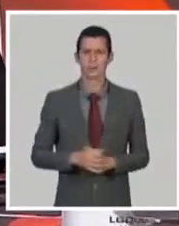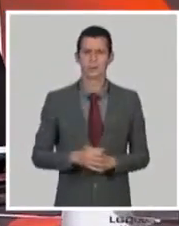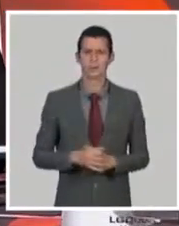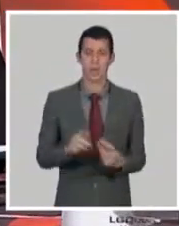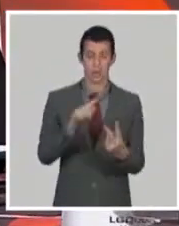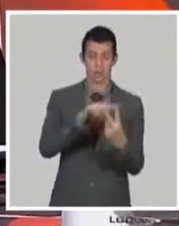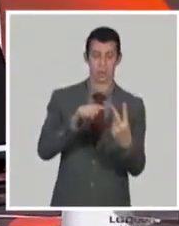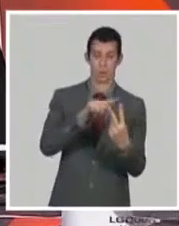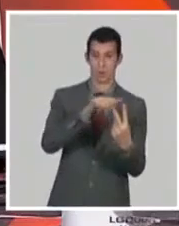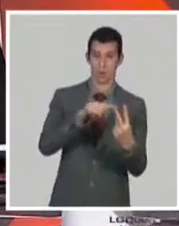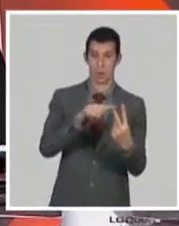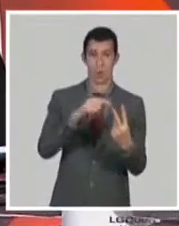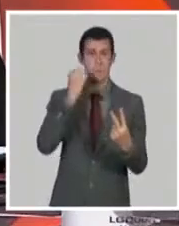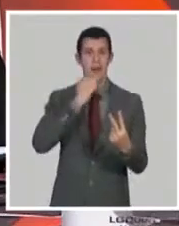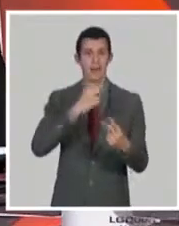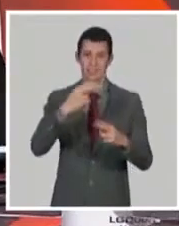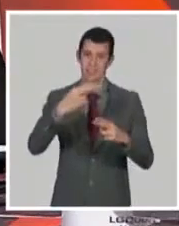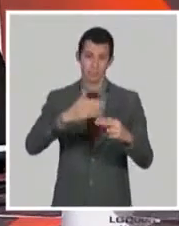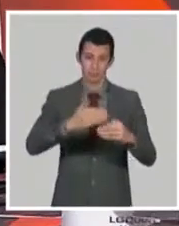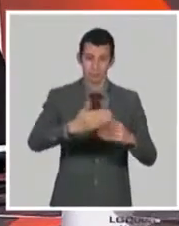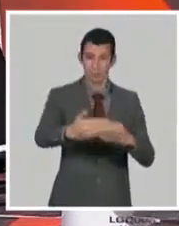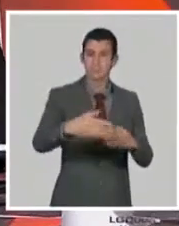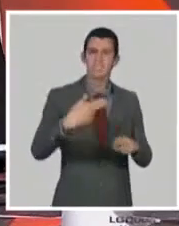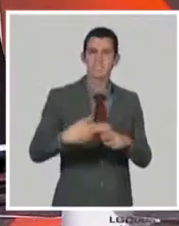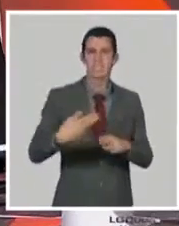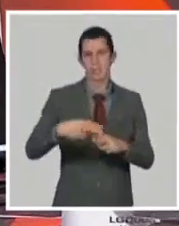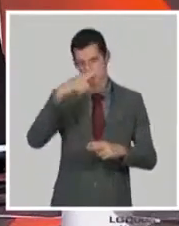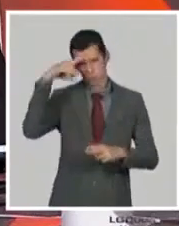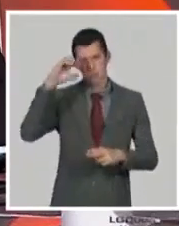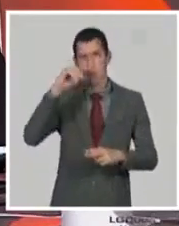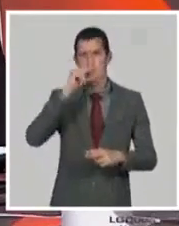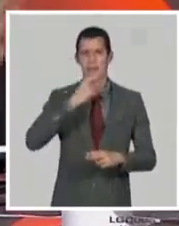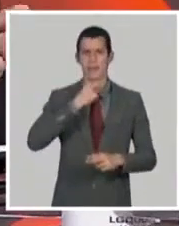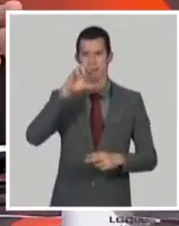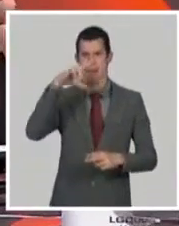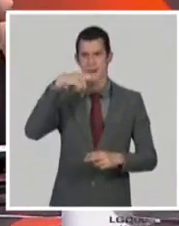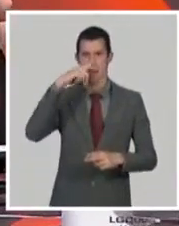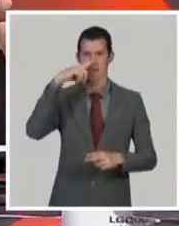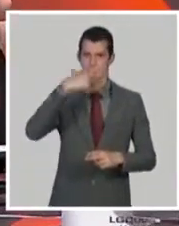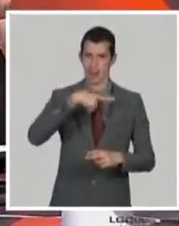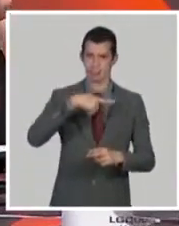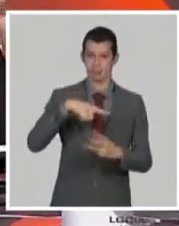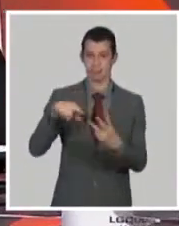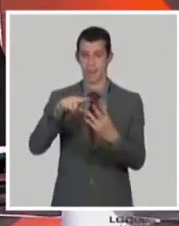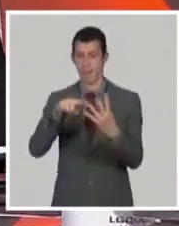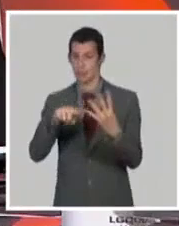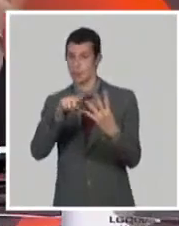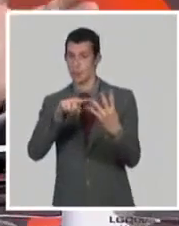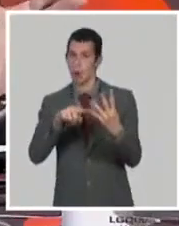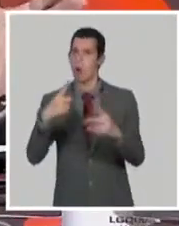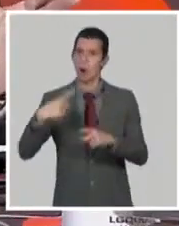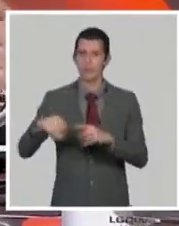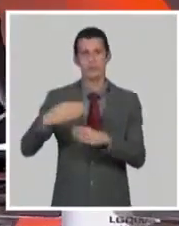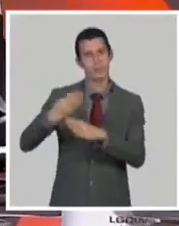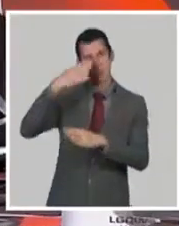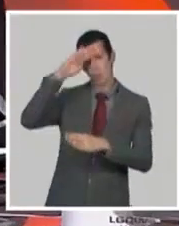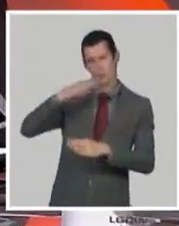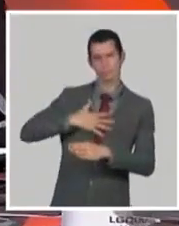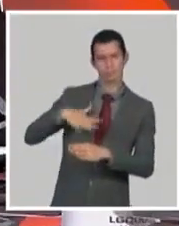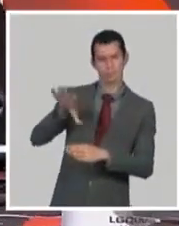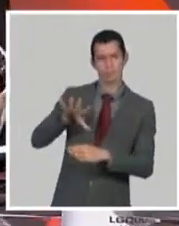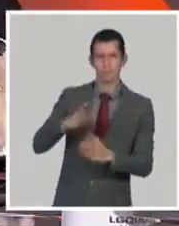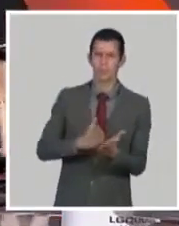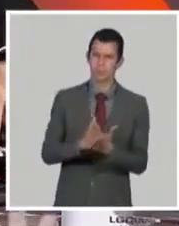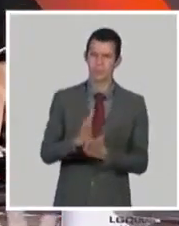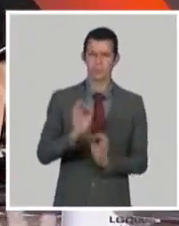delantera, tienen prometedores resultados, van a entrar en fase 3, pero tenemos capacidad de producción, compiten uno con los otros, de eso